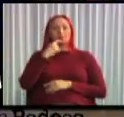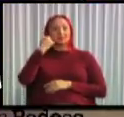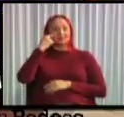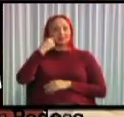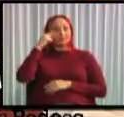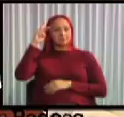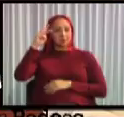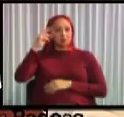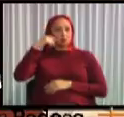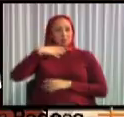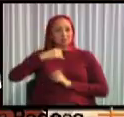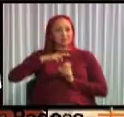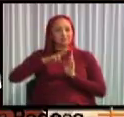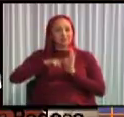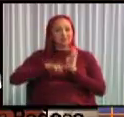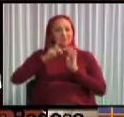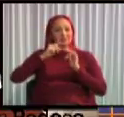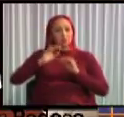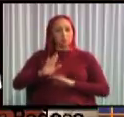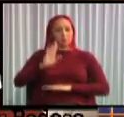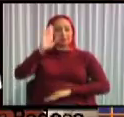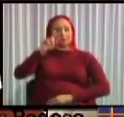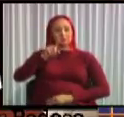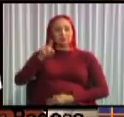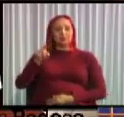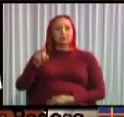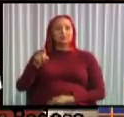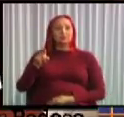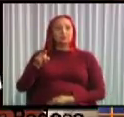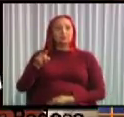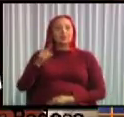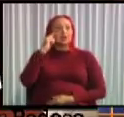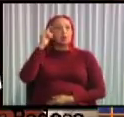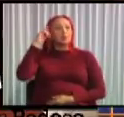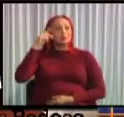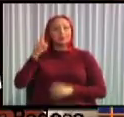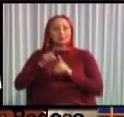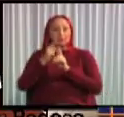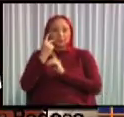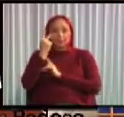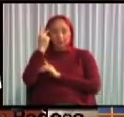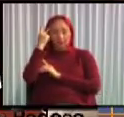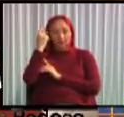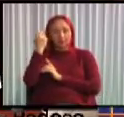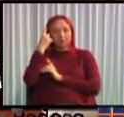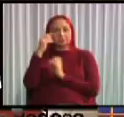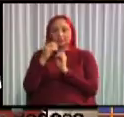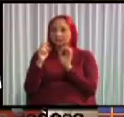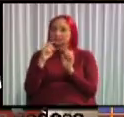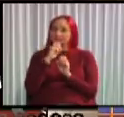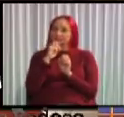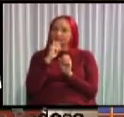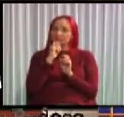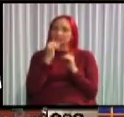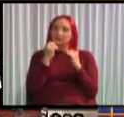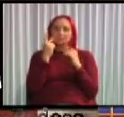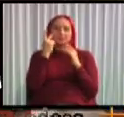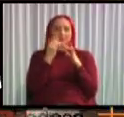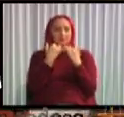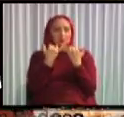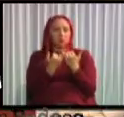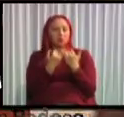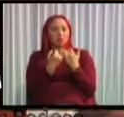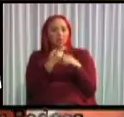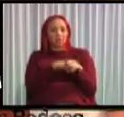reglas, hay que comprometerlos a ellos y comprometerse el padre, porque es lo más difícil. Los padres ahora, bueno, el tiempo